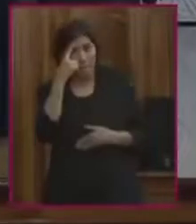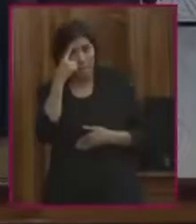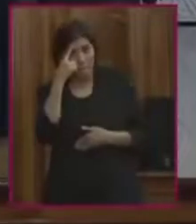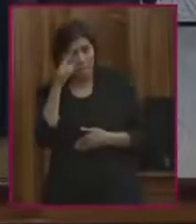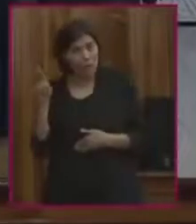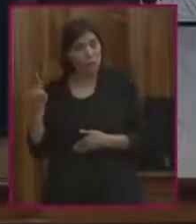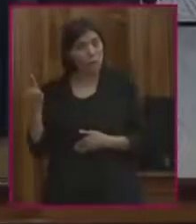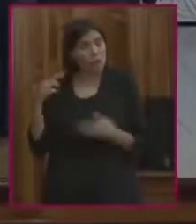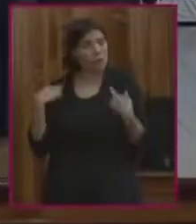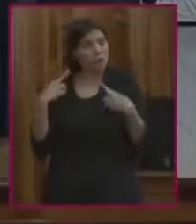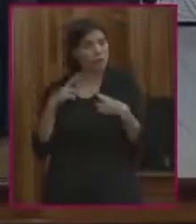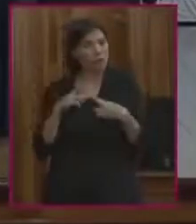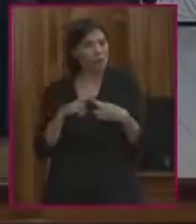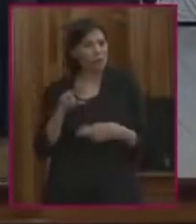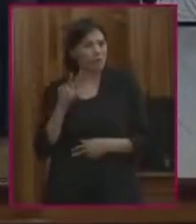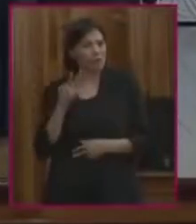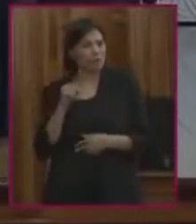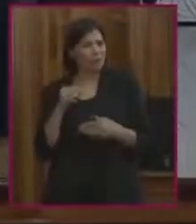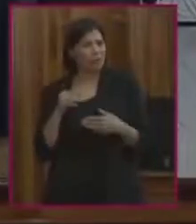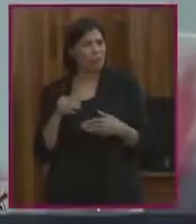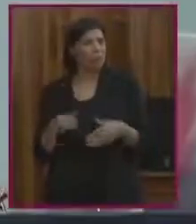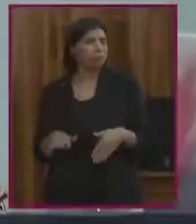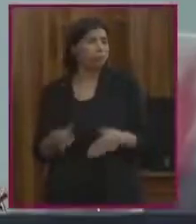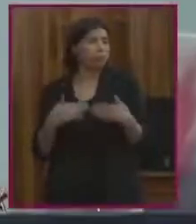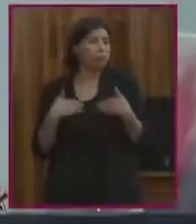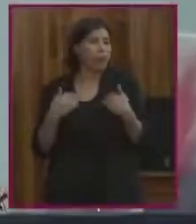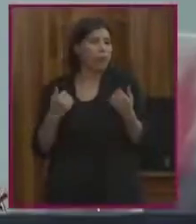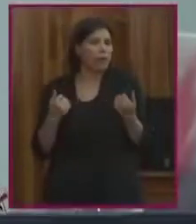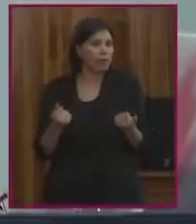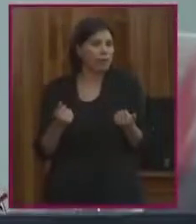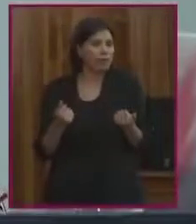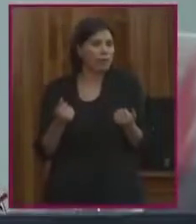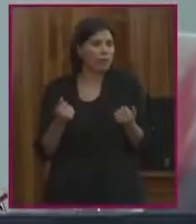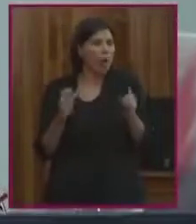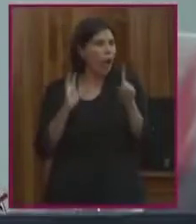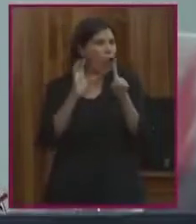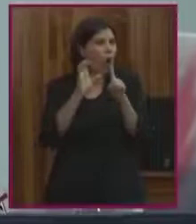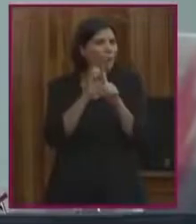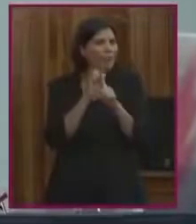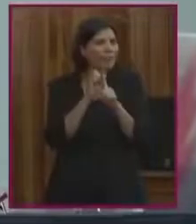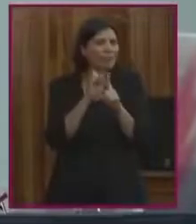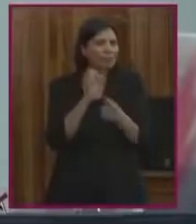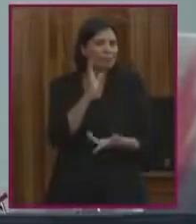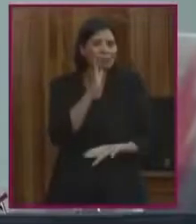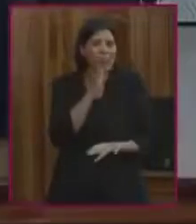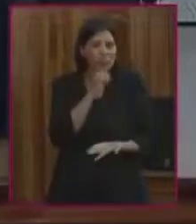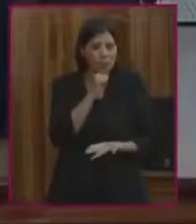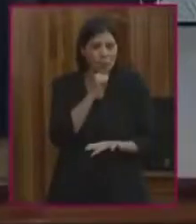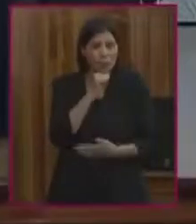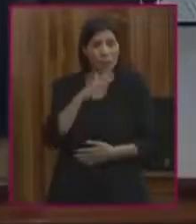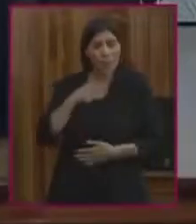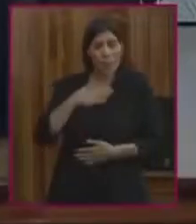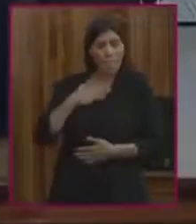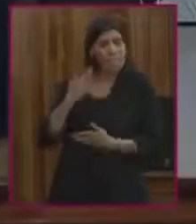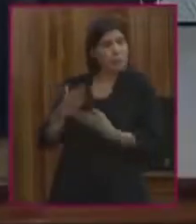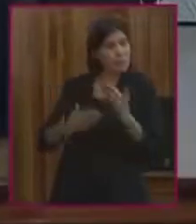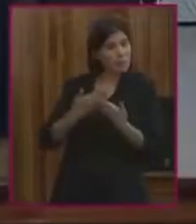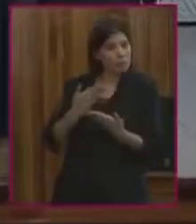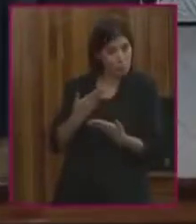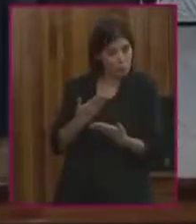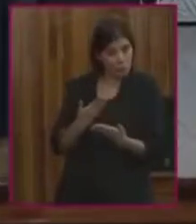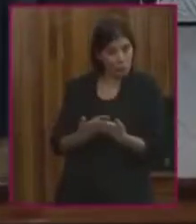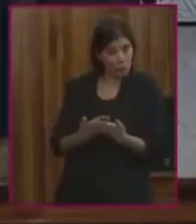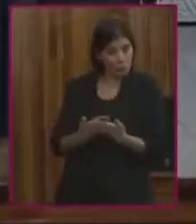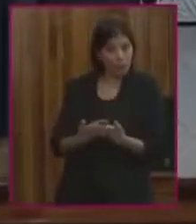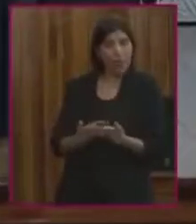maestro, difícilmente podemos lograr esos propósitos planteados. Entonces, mi propuesta iría en esta ronda en ese sentido, en